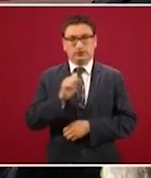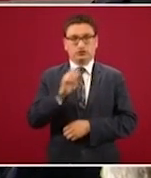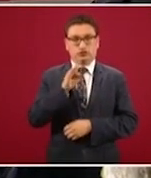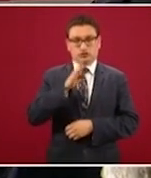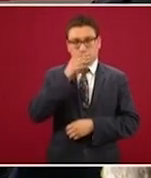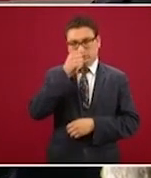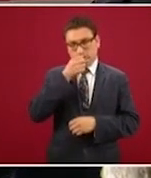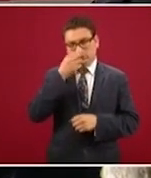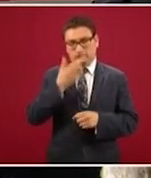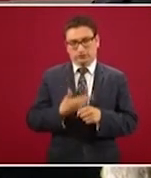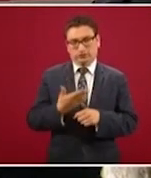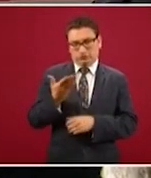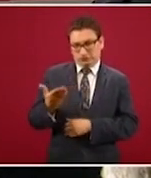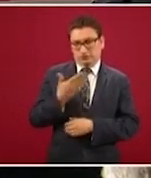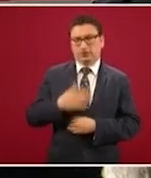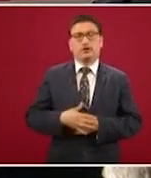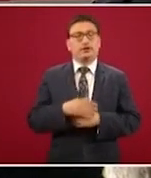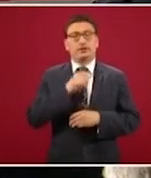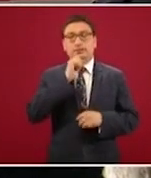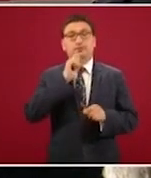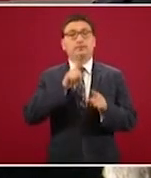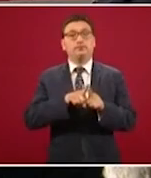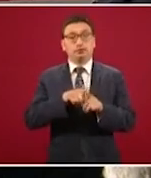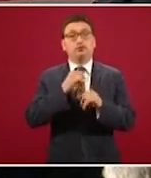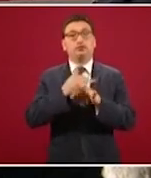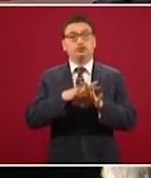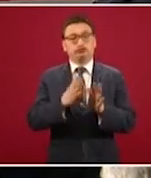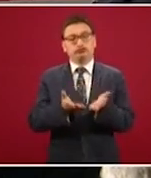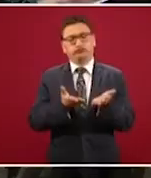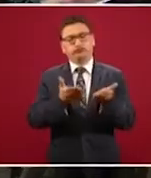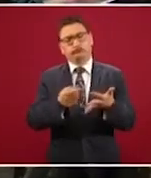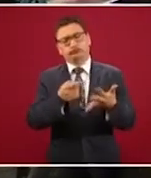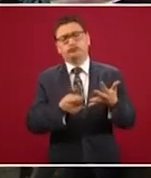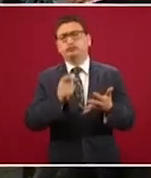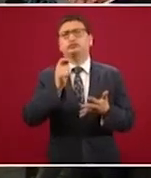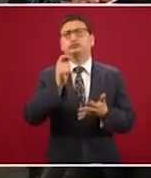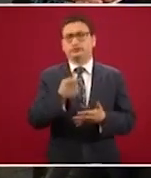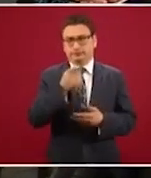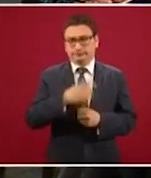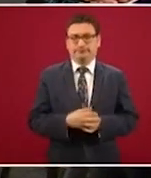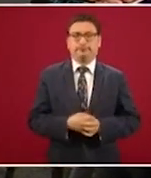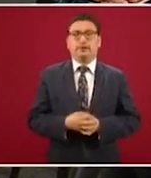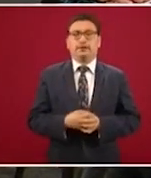subsecretario, y vamos también a informar sobre el avance